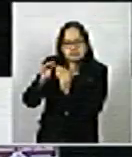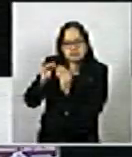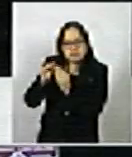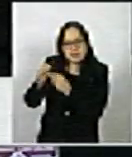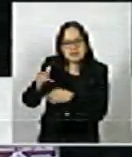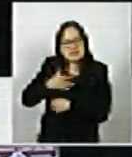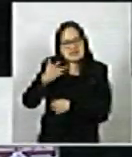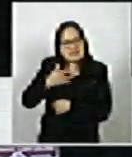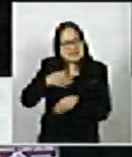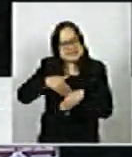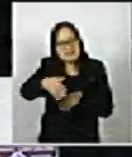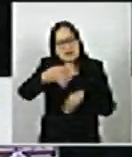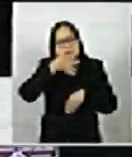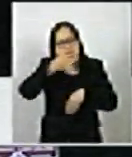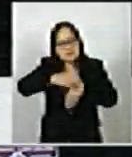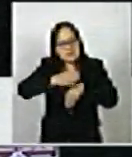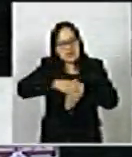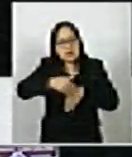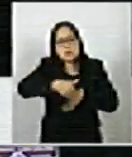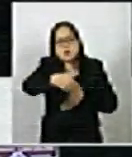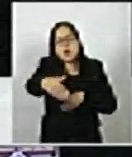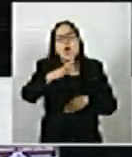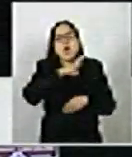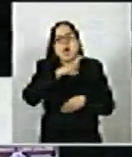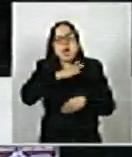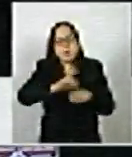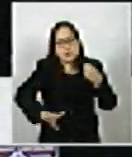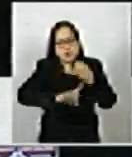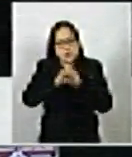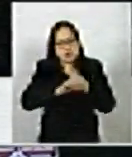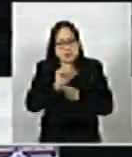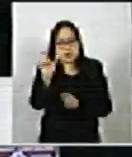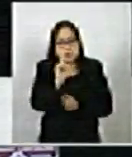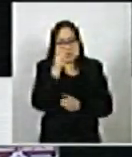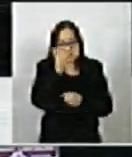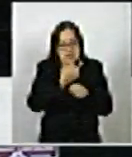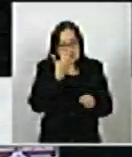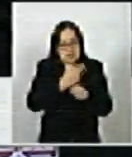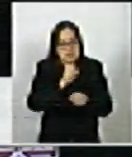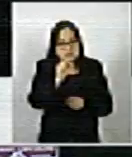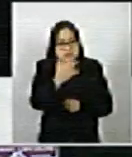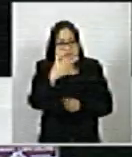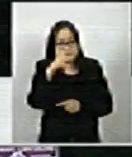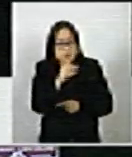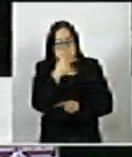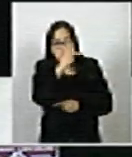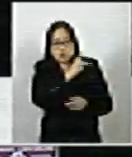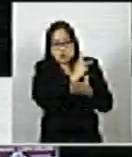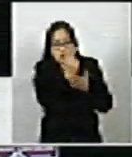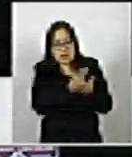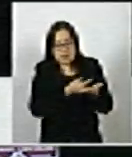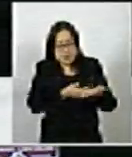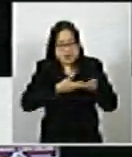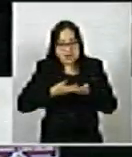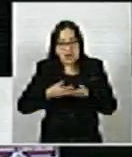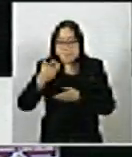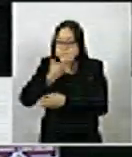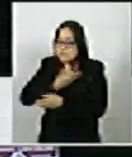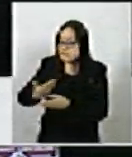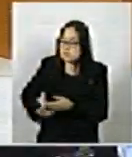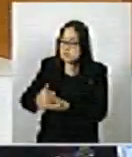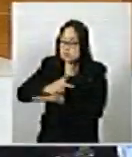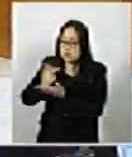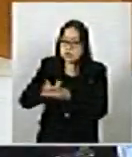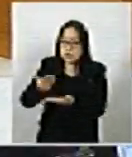amenaza tormenta y no duran mucho cuando el secretado encienda manda su propio programa o ya hay